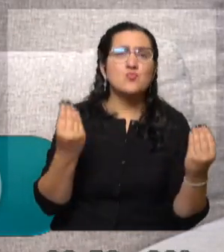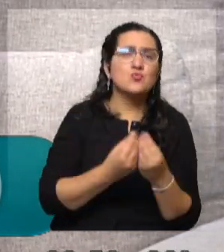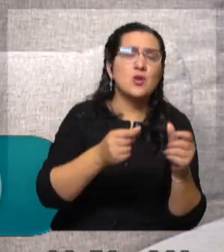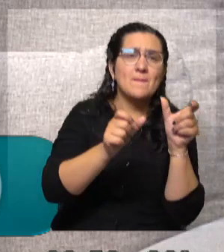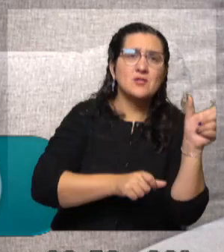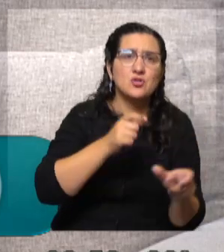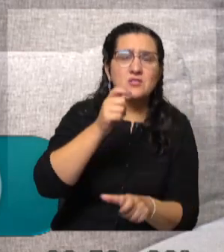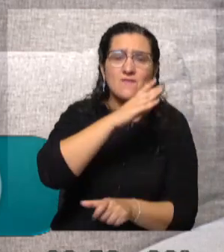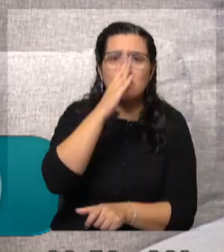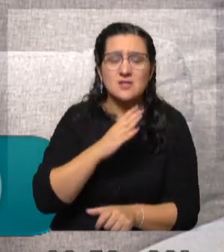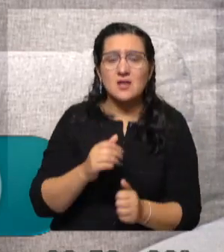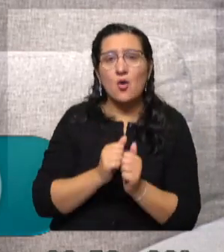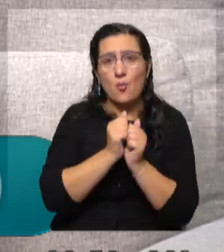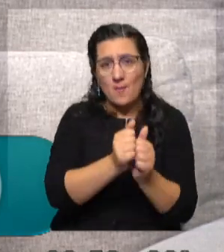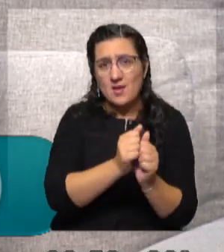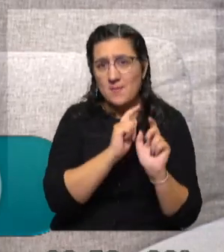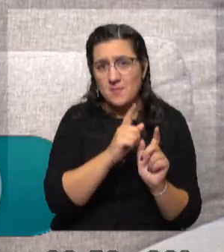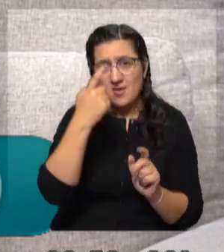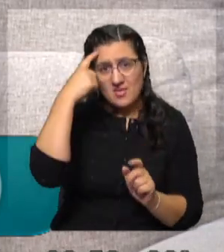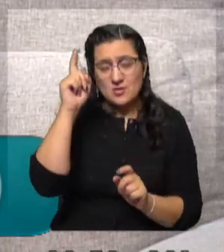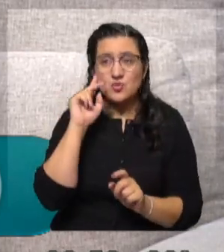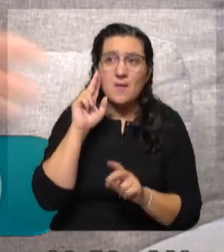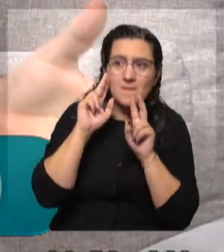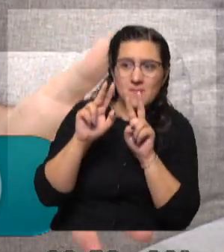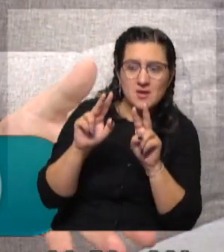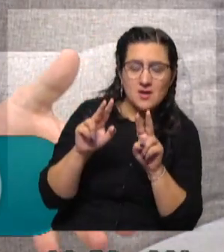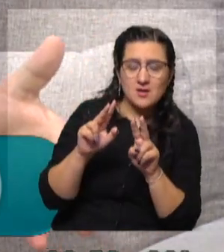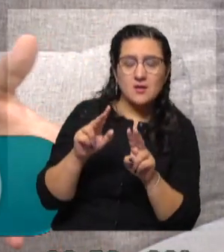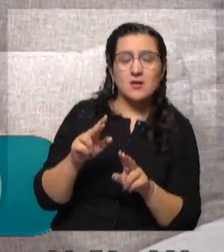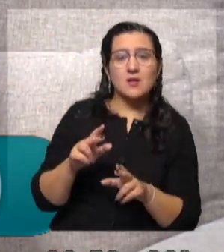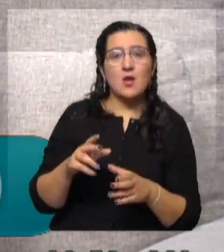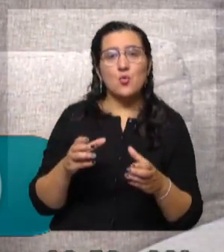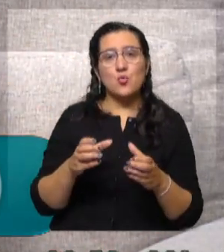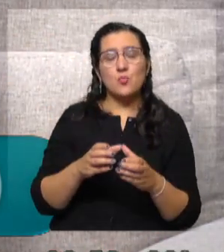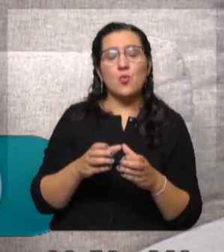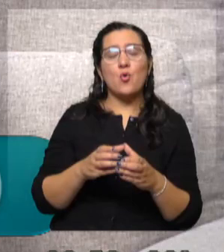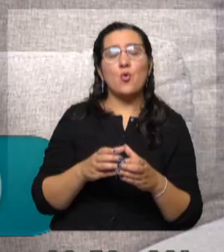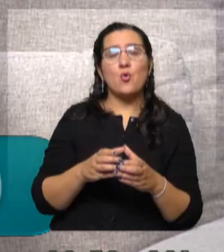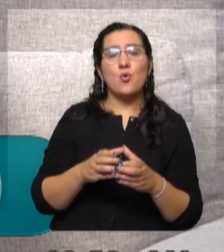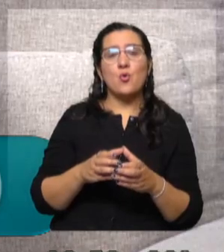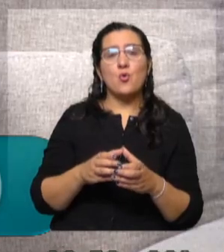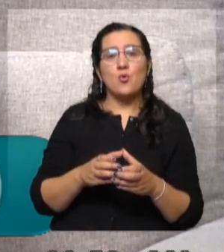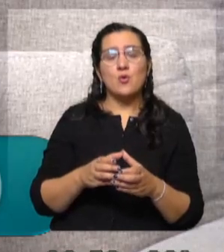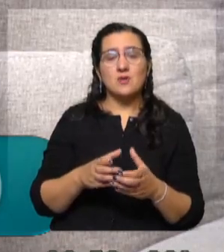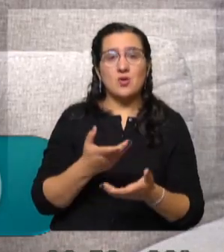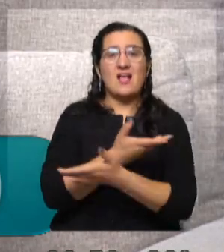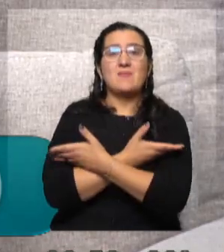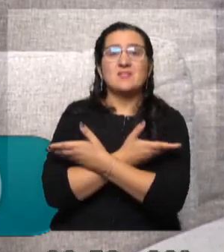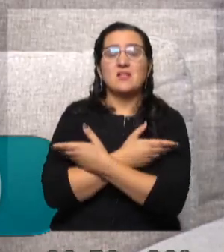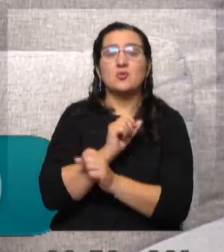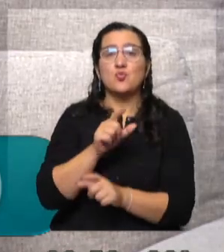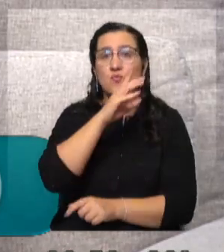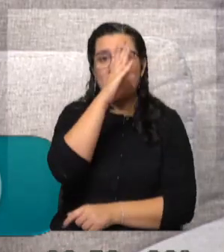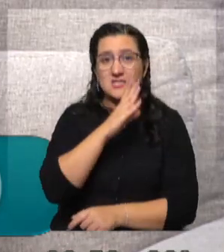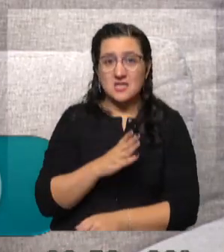brasileros que acompañan esa idea y si ustedes observan hay un componente nacionalista se veía mucho la la camiseta brasilera no y